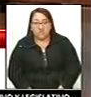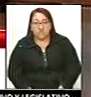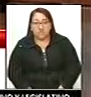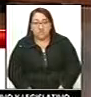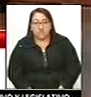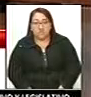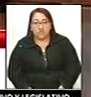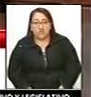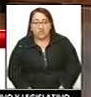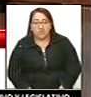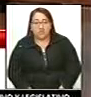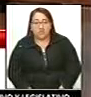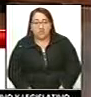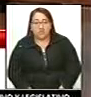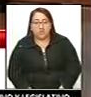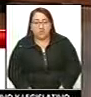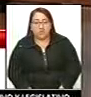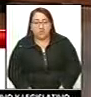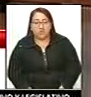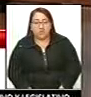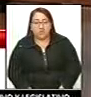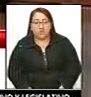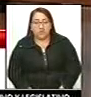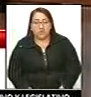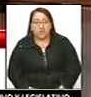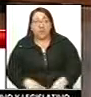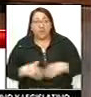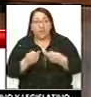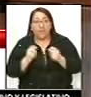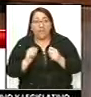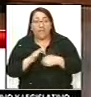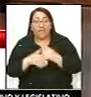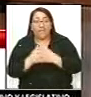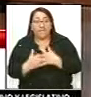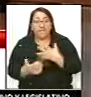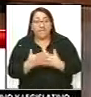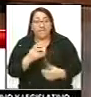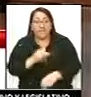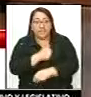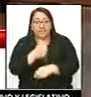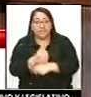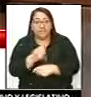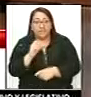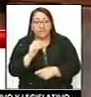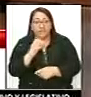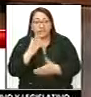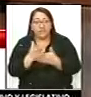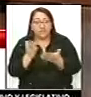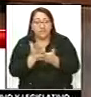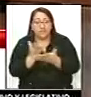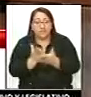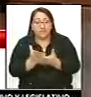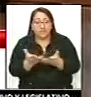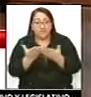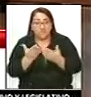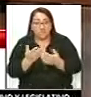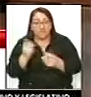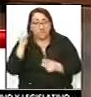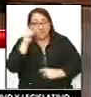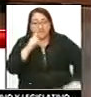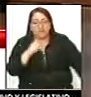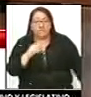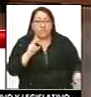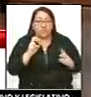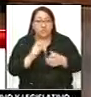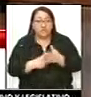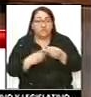citación judicial, podría intentarse, está en manos de las autoridades, que las citaciones de los colegios, dada la complejidad de los